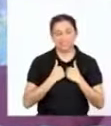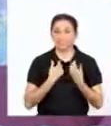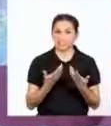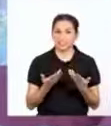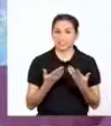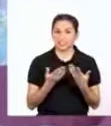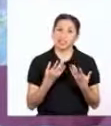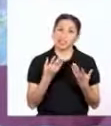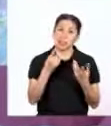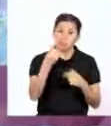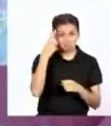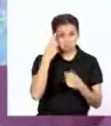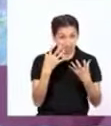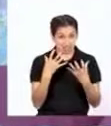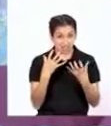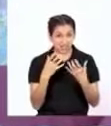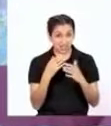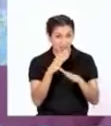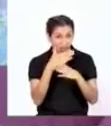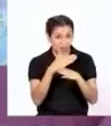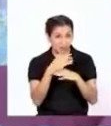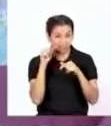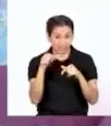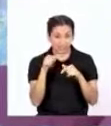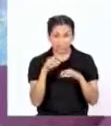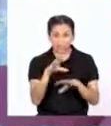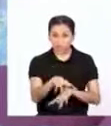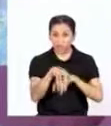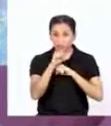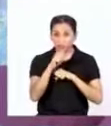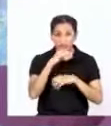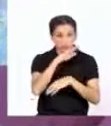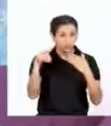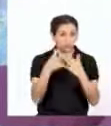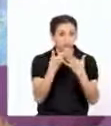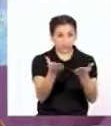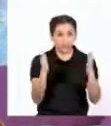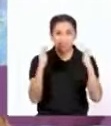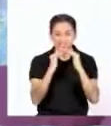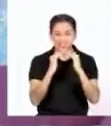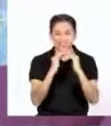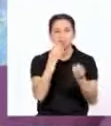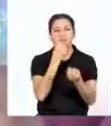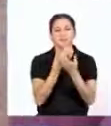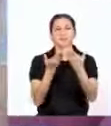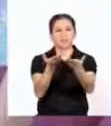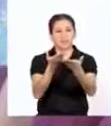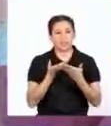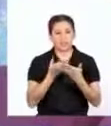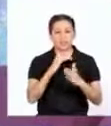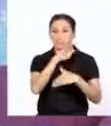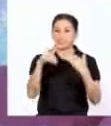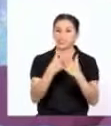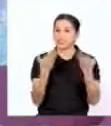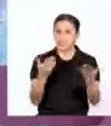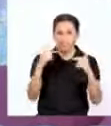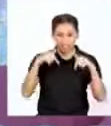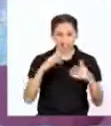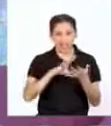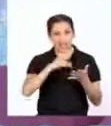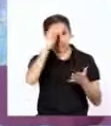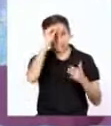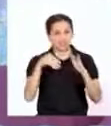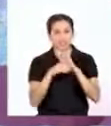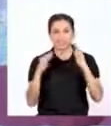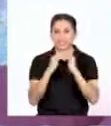descanso de todos modos, ¿qué tal si compartimos este hábito con todas y todos en casa? Bienvenidas y bienvenidos